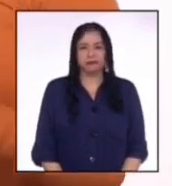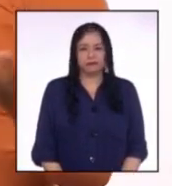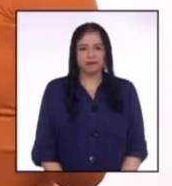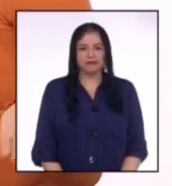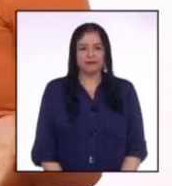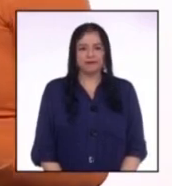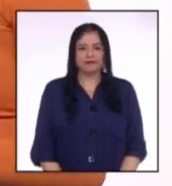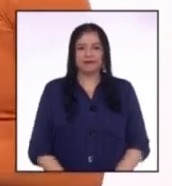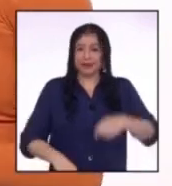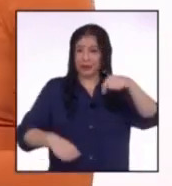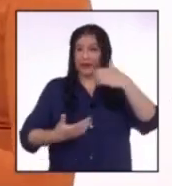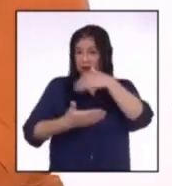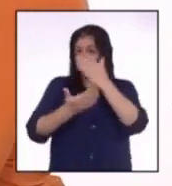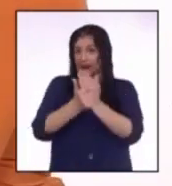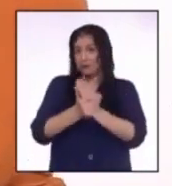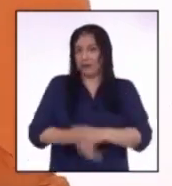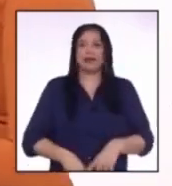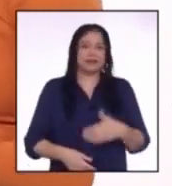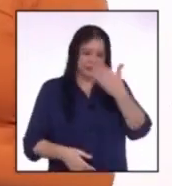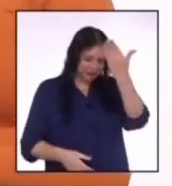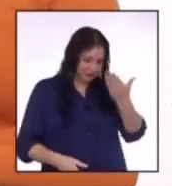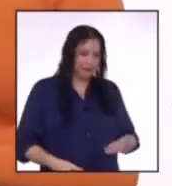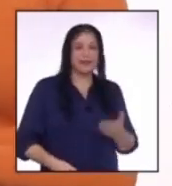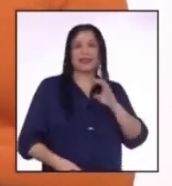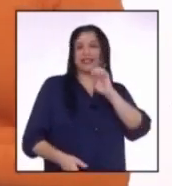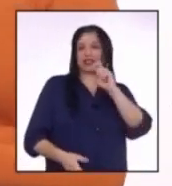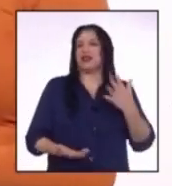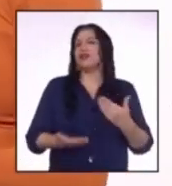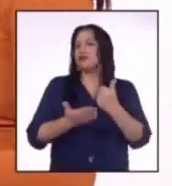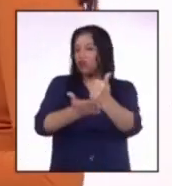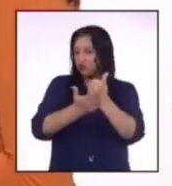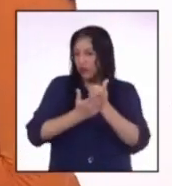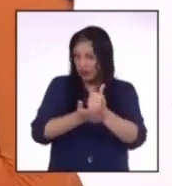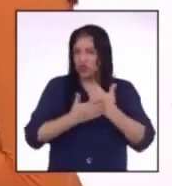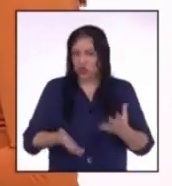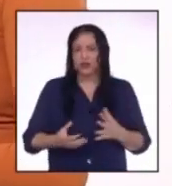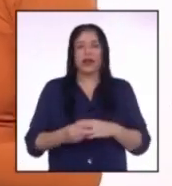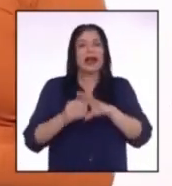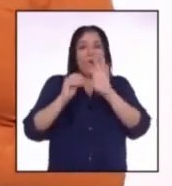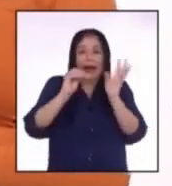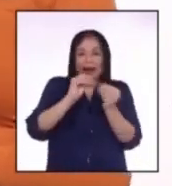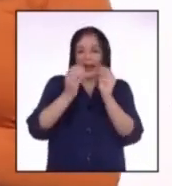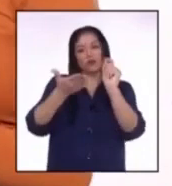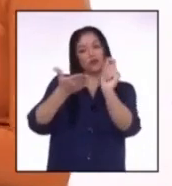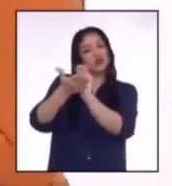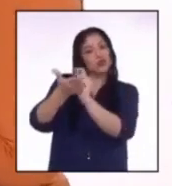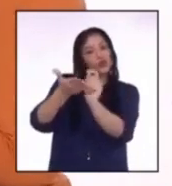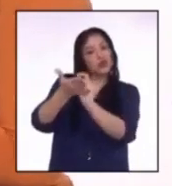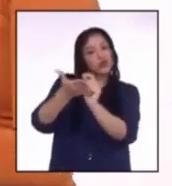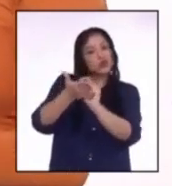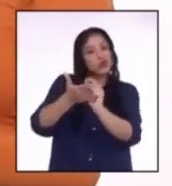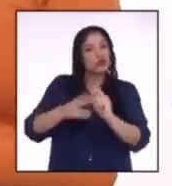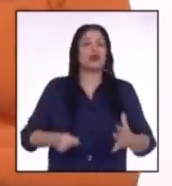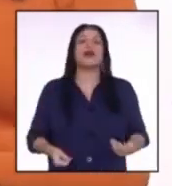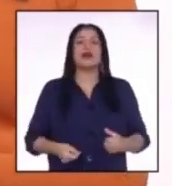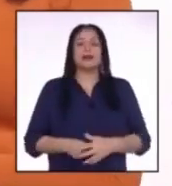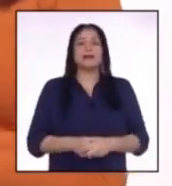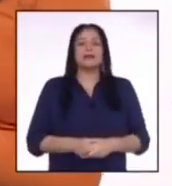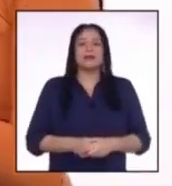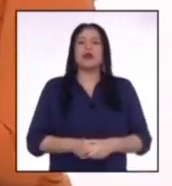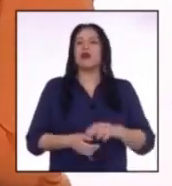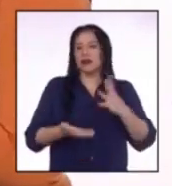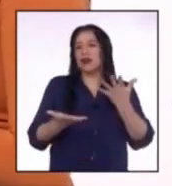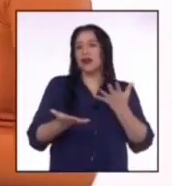para esta parte de nuestra querida stefan y nos va a ayudar agregando en su texto lo que corresponde